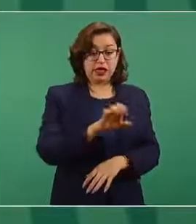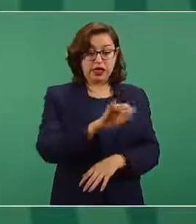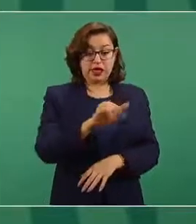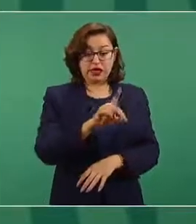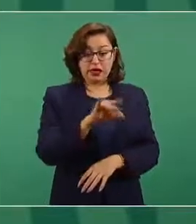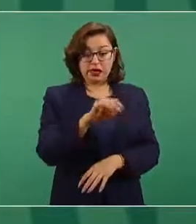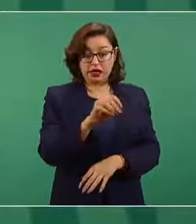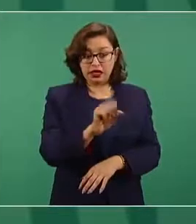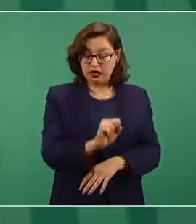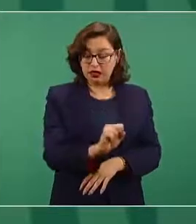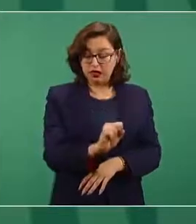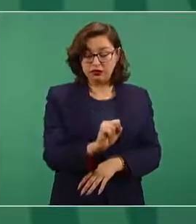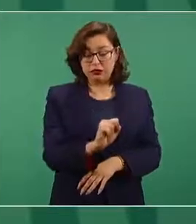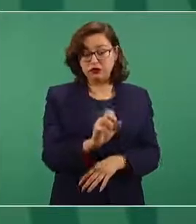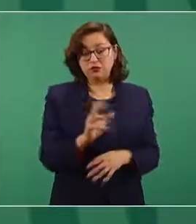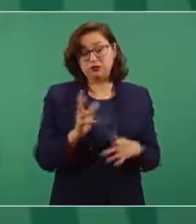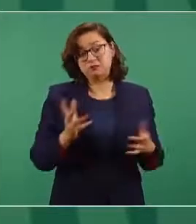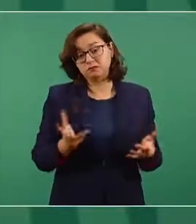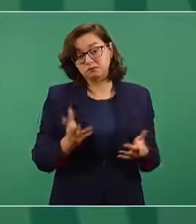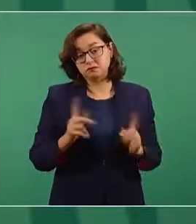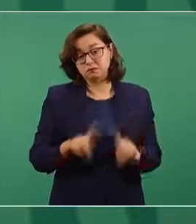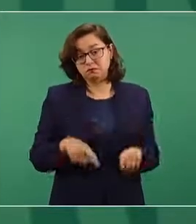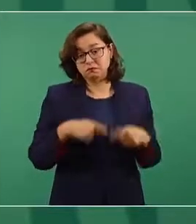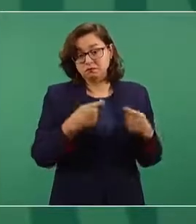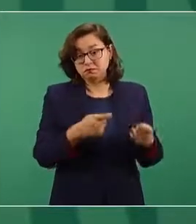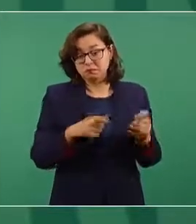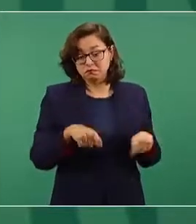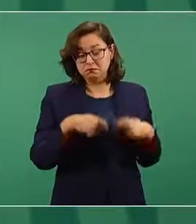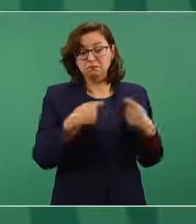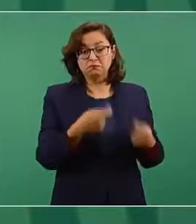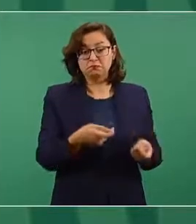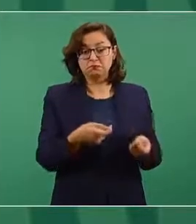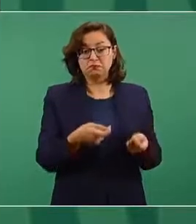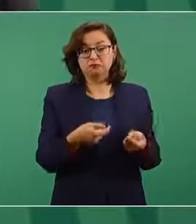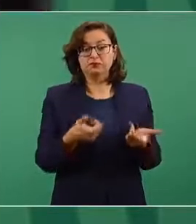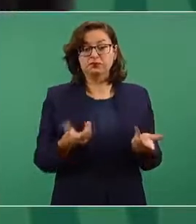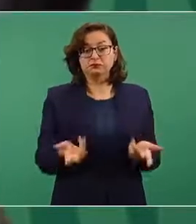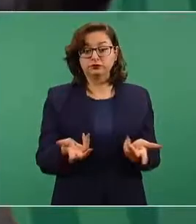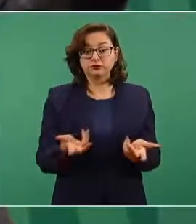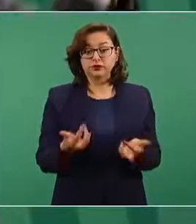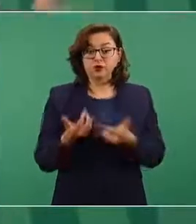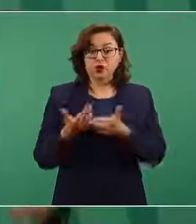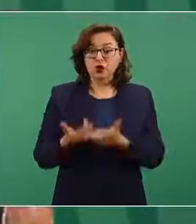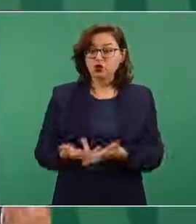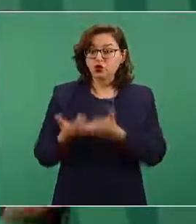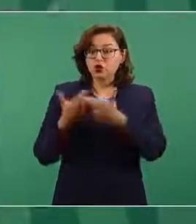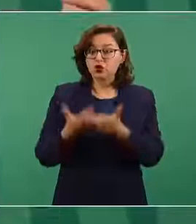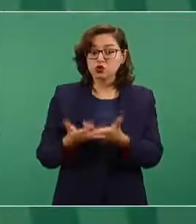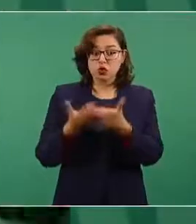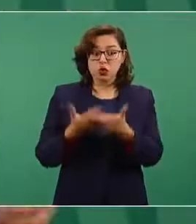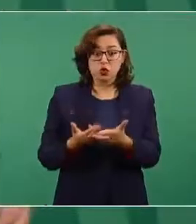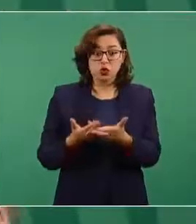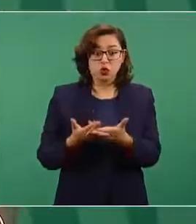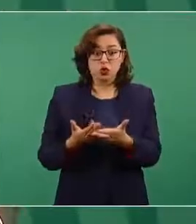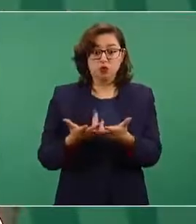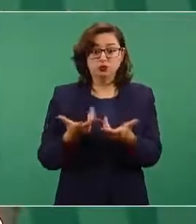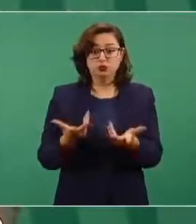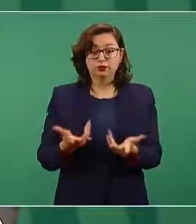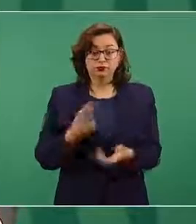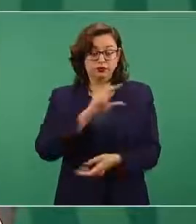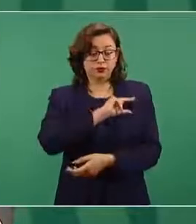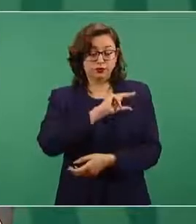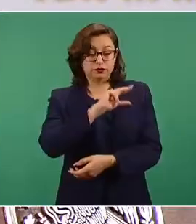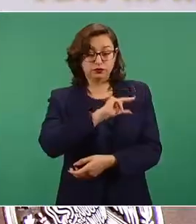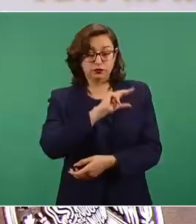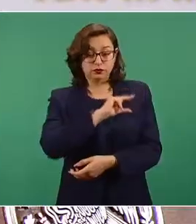con otras resoluciones presidenciales posteriores, cuánto tienen